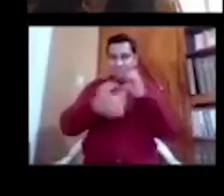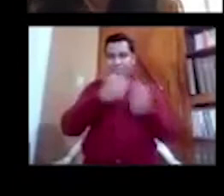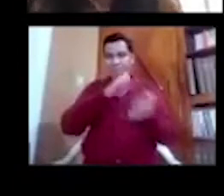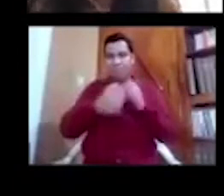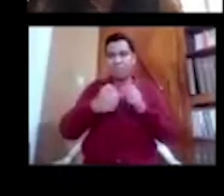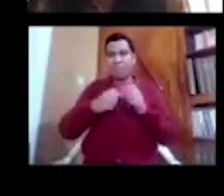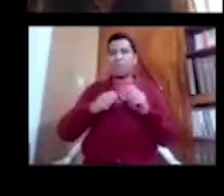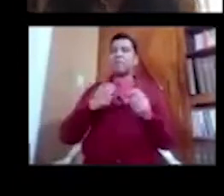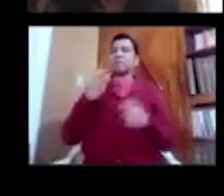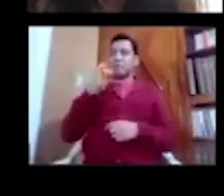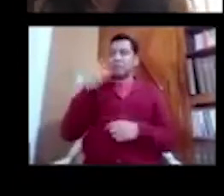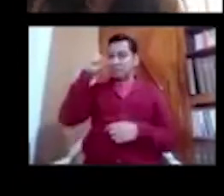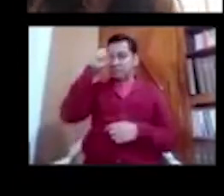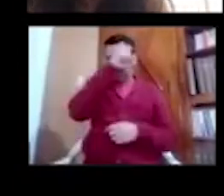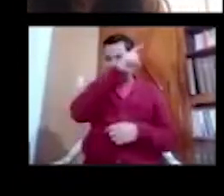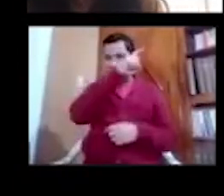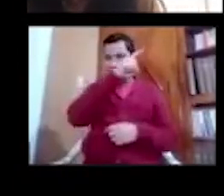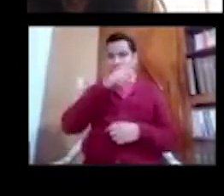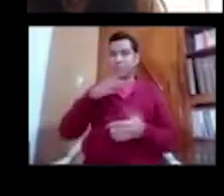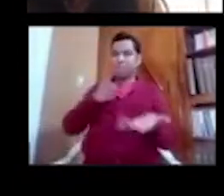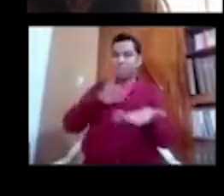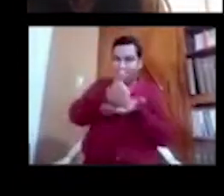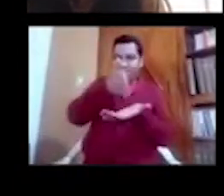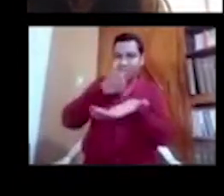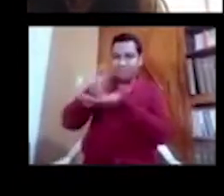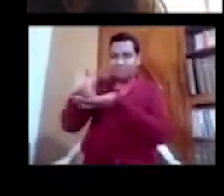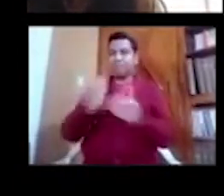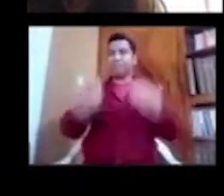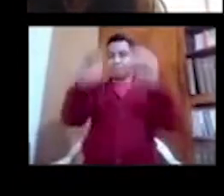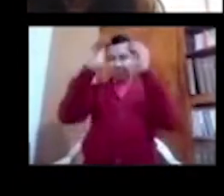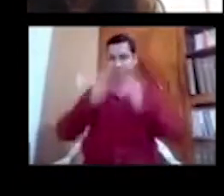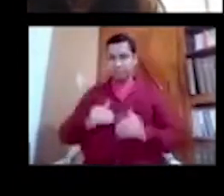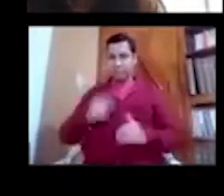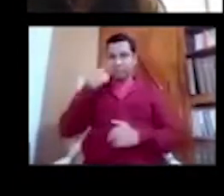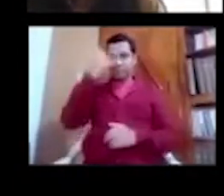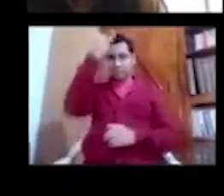sociedades antiguas. Siguiente, por favor.